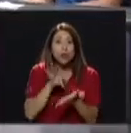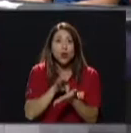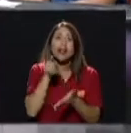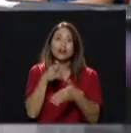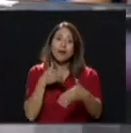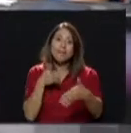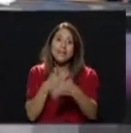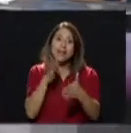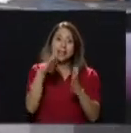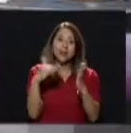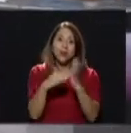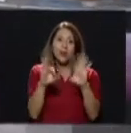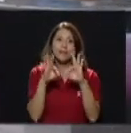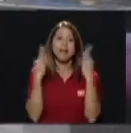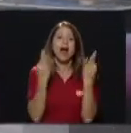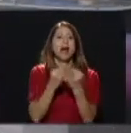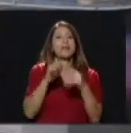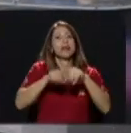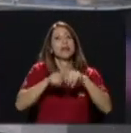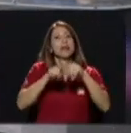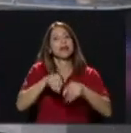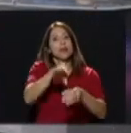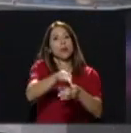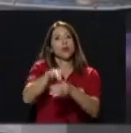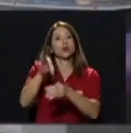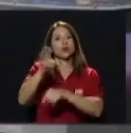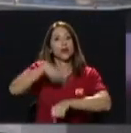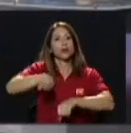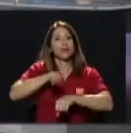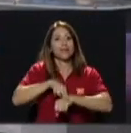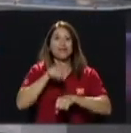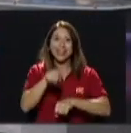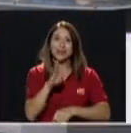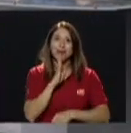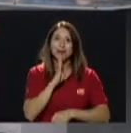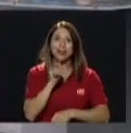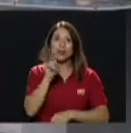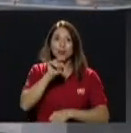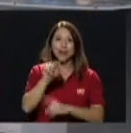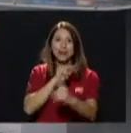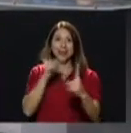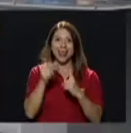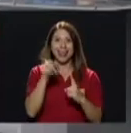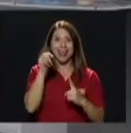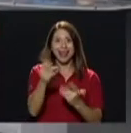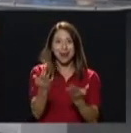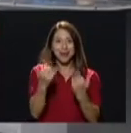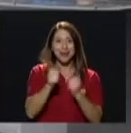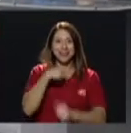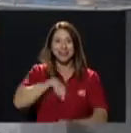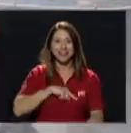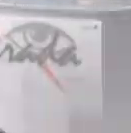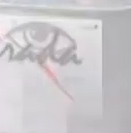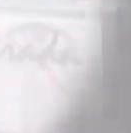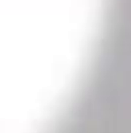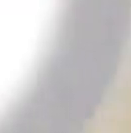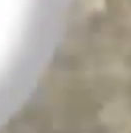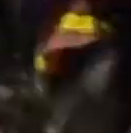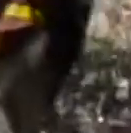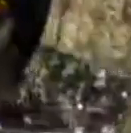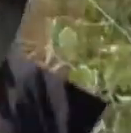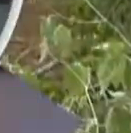5.000 familias que dependen de la producción nacional del frijol. De eso vamos a hablar esta semana en Una Mirada. Acompáñenos.